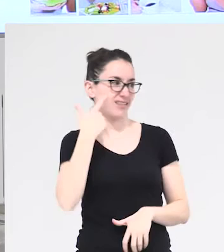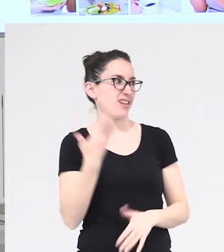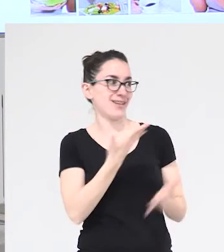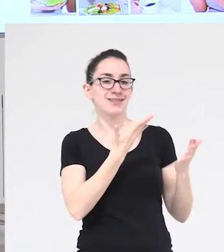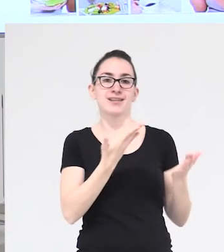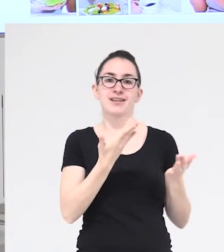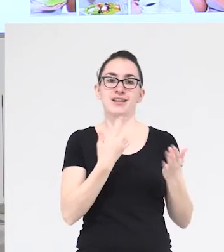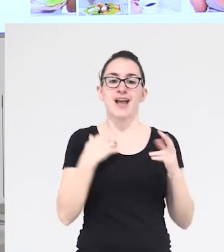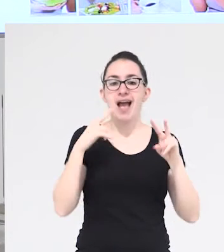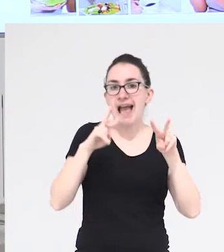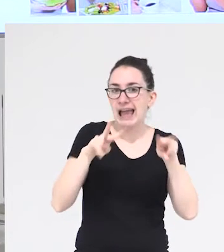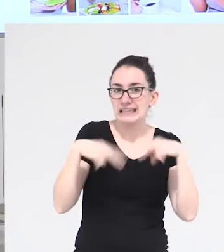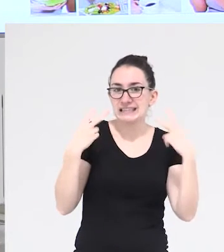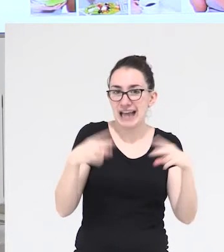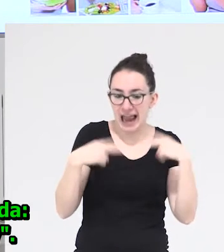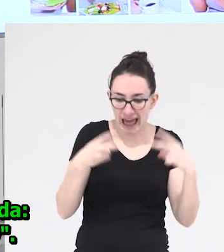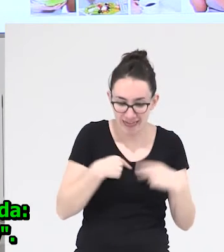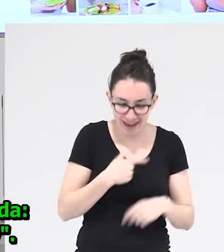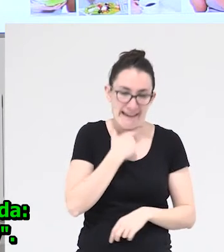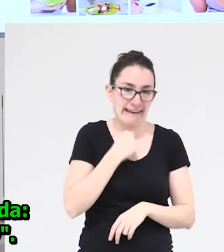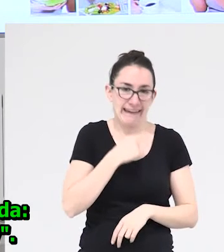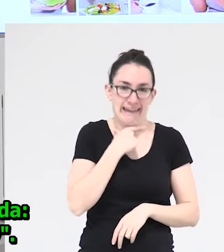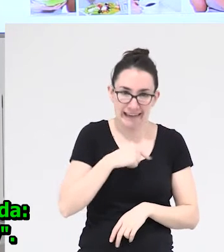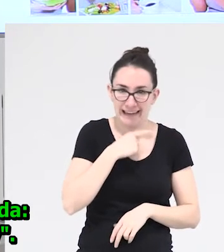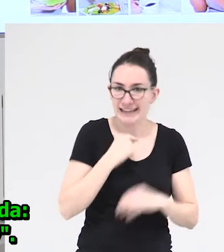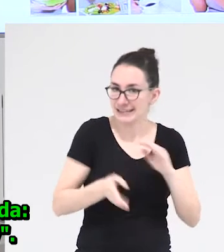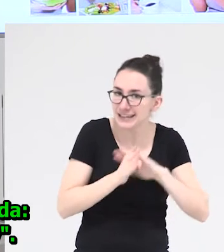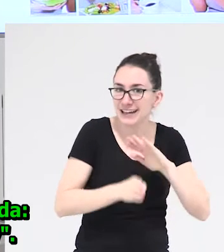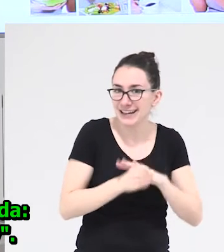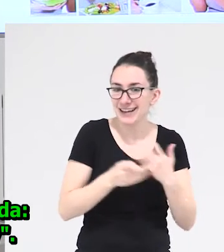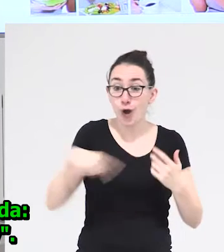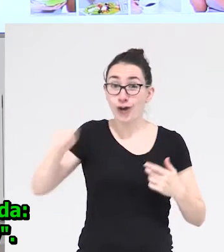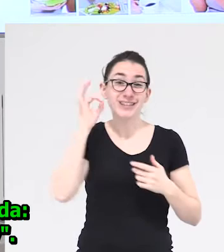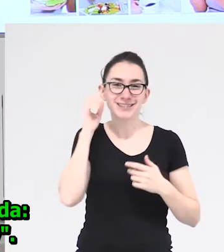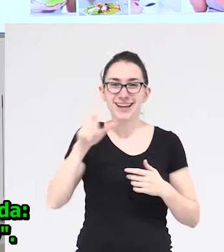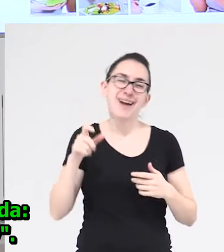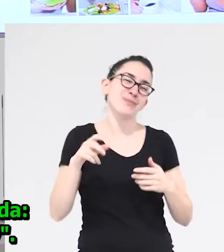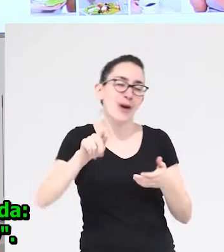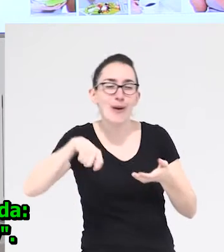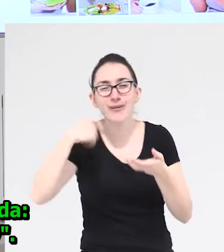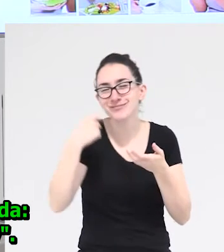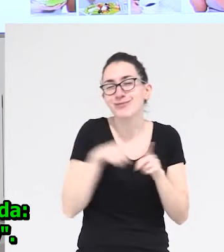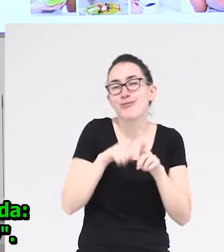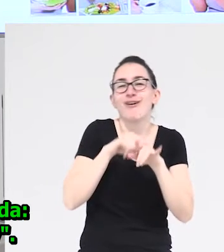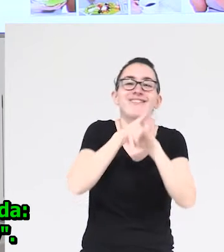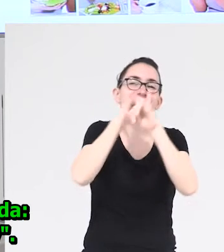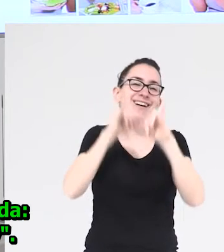tu ensalada no deja de contarte chistes, ¿no? Y todas ahí comiéndose una ensalada, ¡ja, ja,